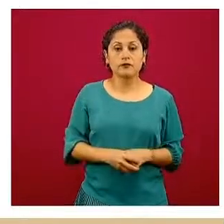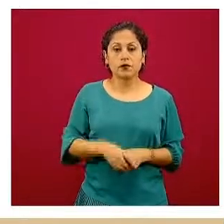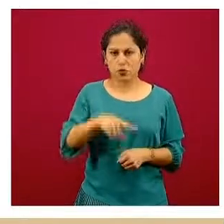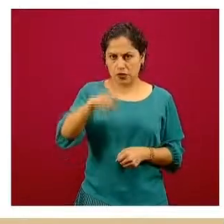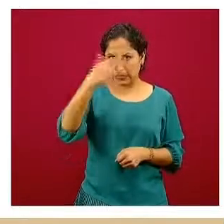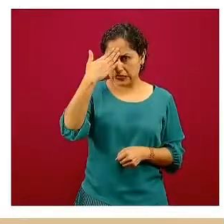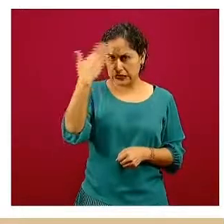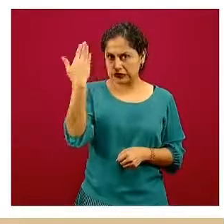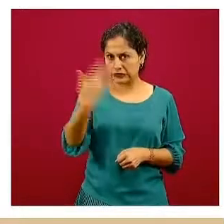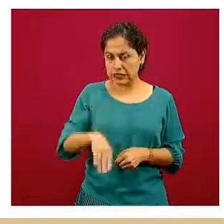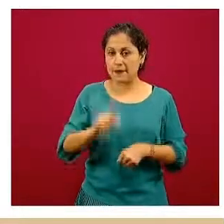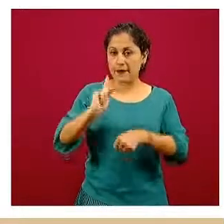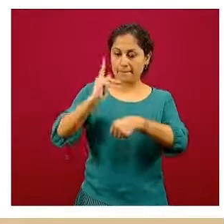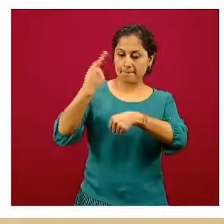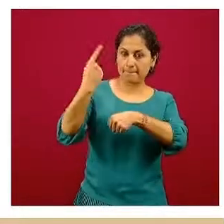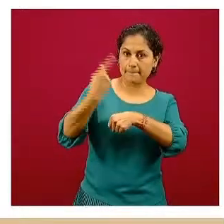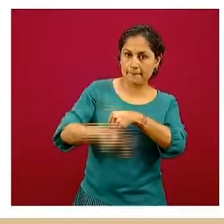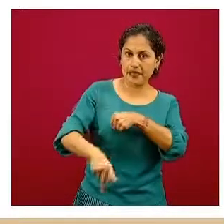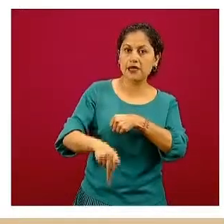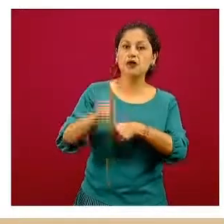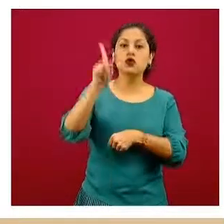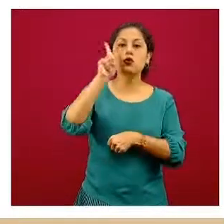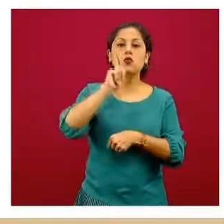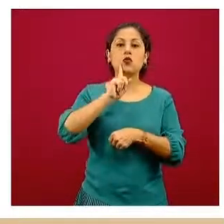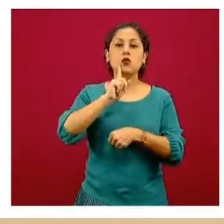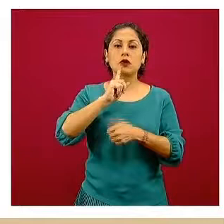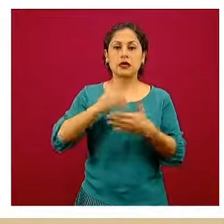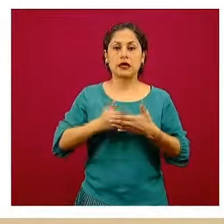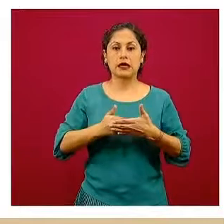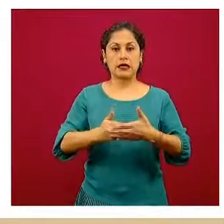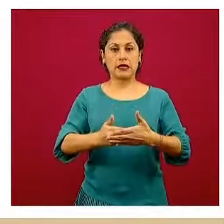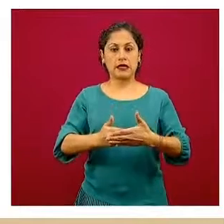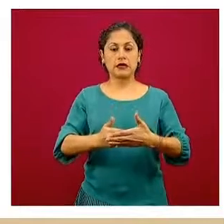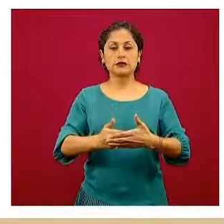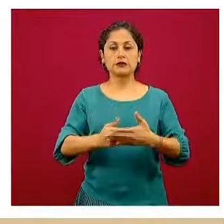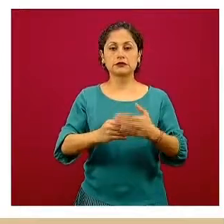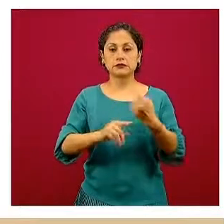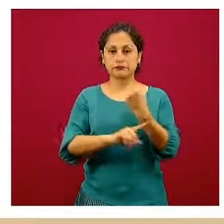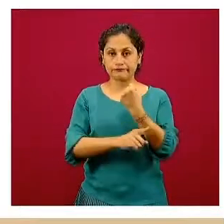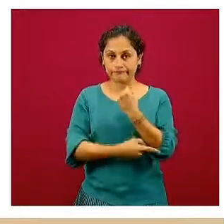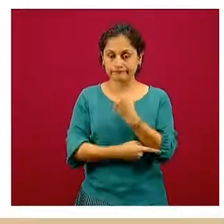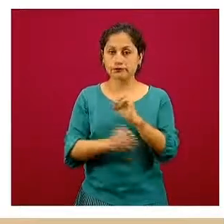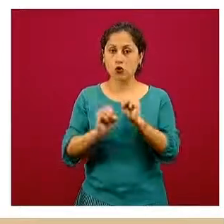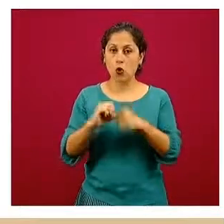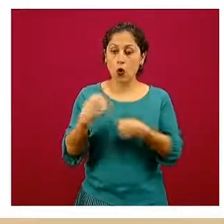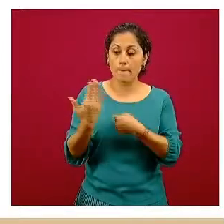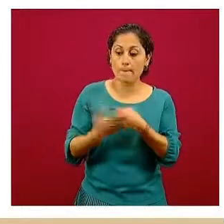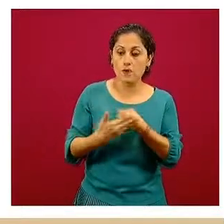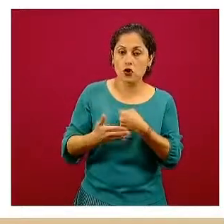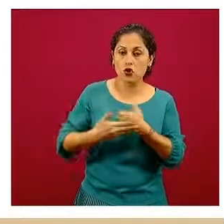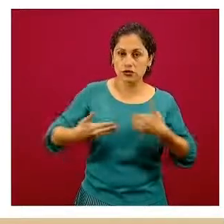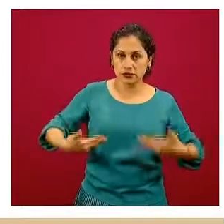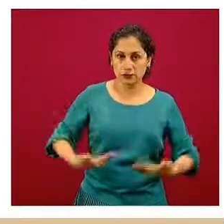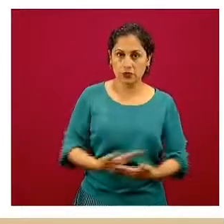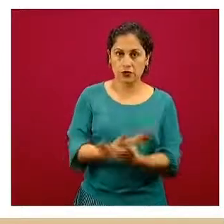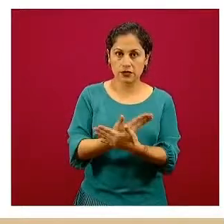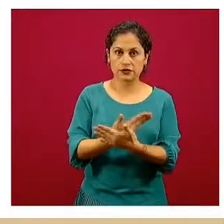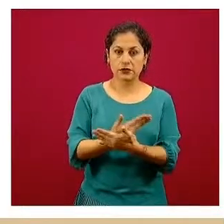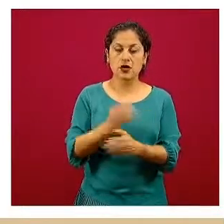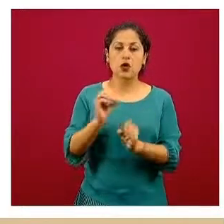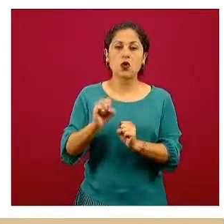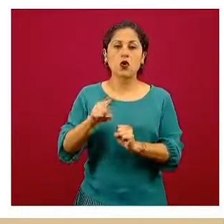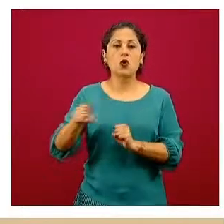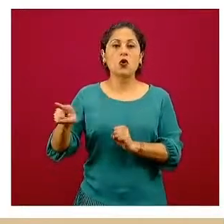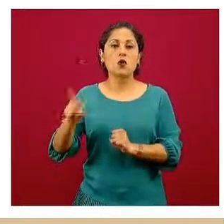de riesgo a las mujeres embarazadas o que están en el puerperio inmediato por la